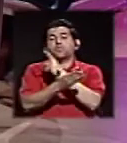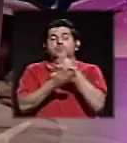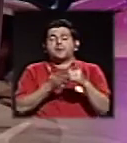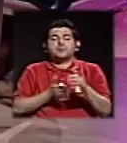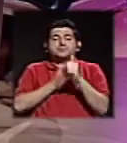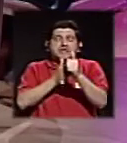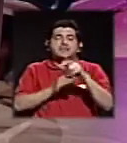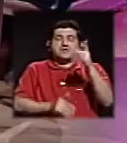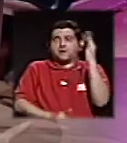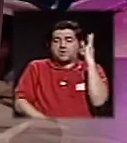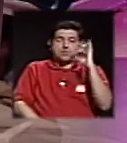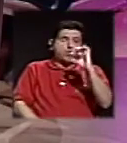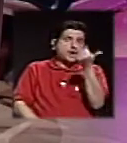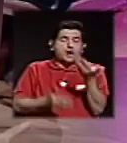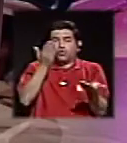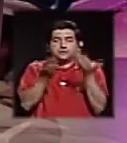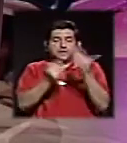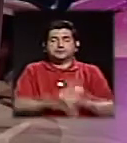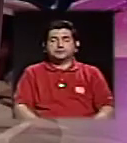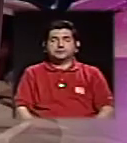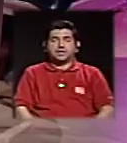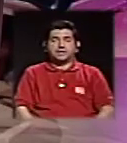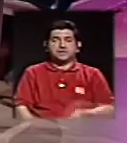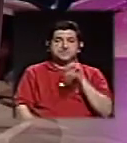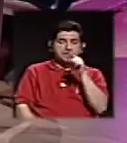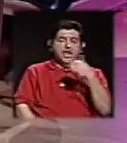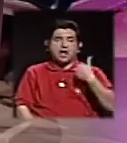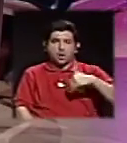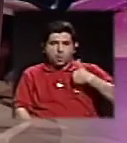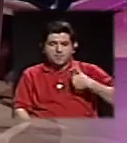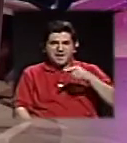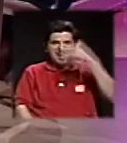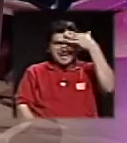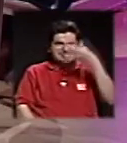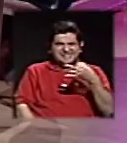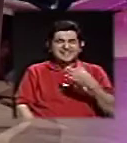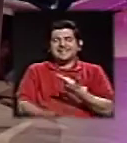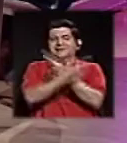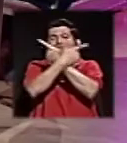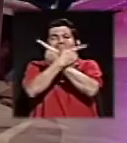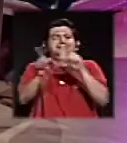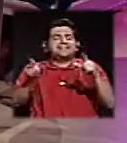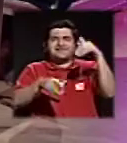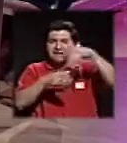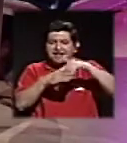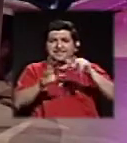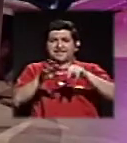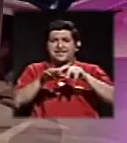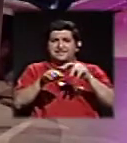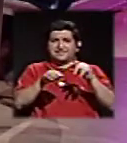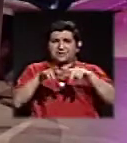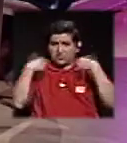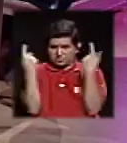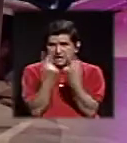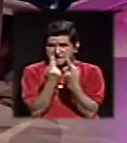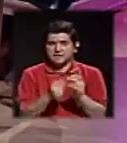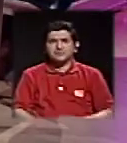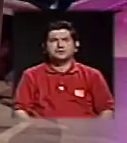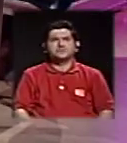en cabeza una mujer y en otra a veces ese criterio queda a la libre de los partidos en el arte